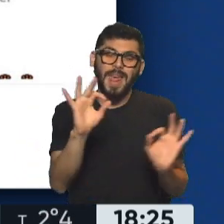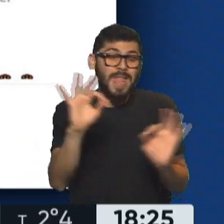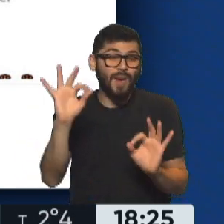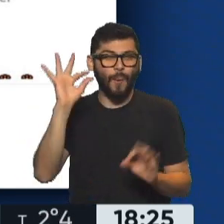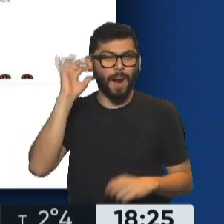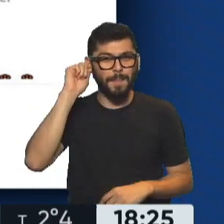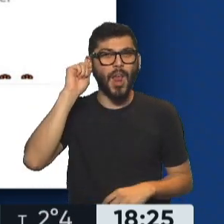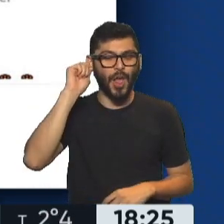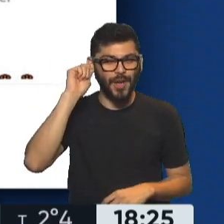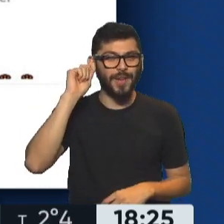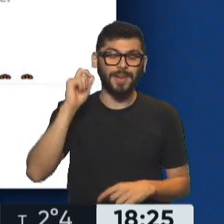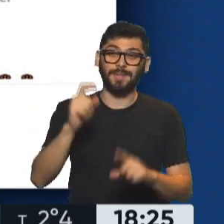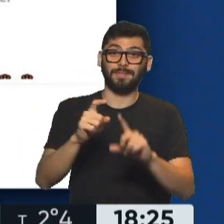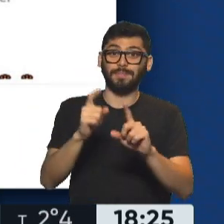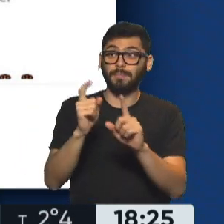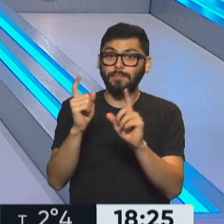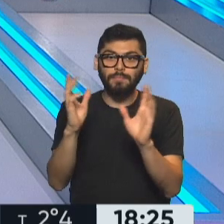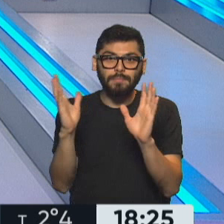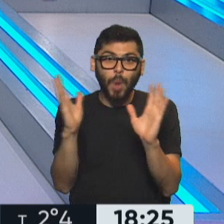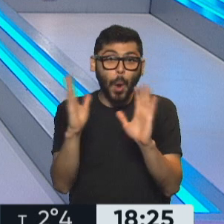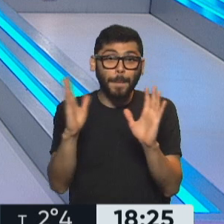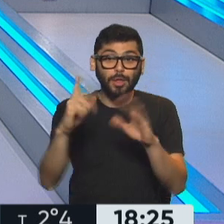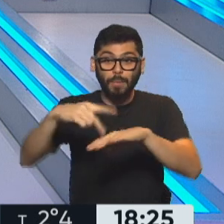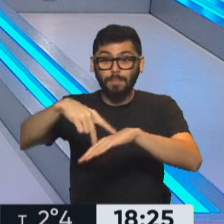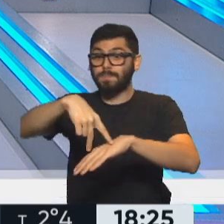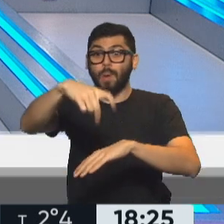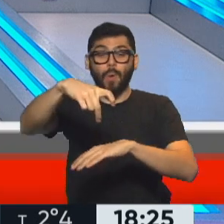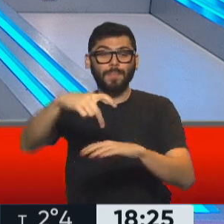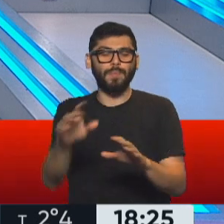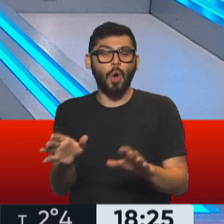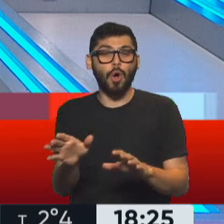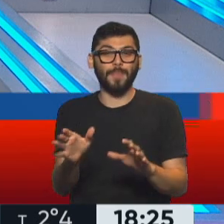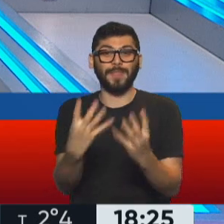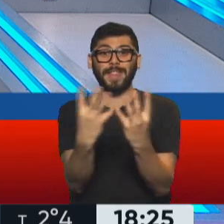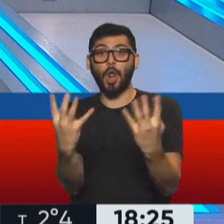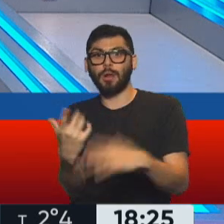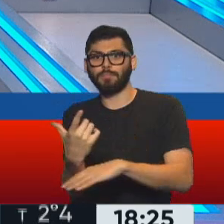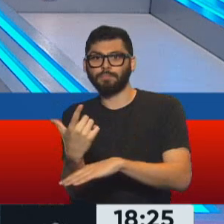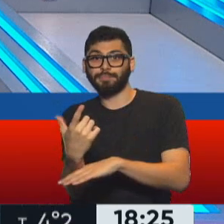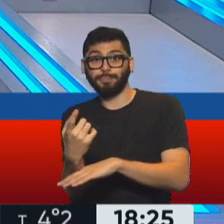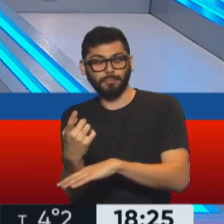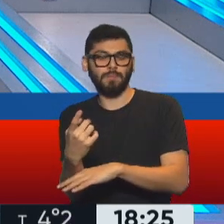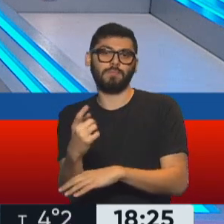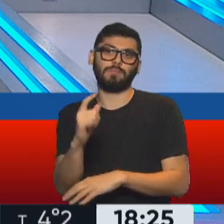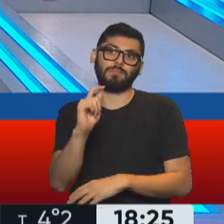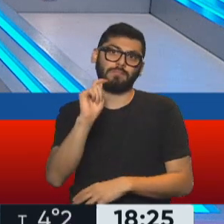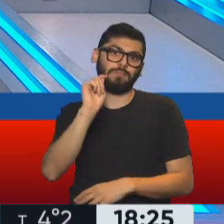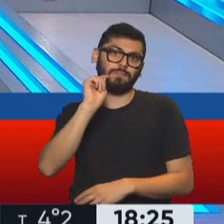maradoniano lo vimos en el mismo momento que festejó el gol de tiro libre y verdaderamente